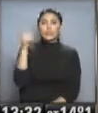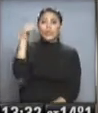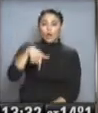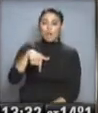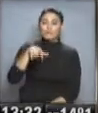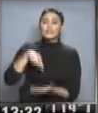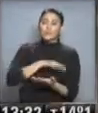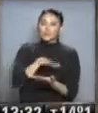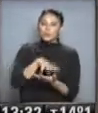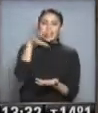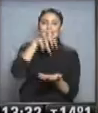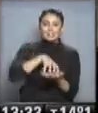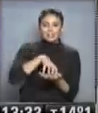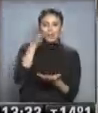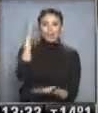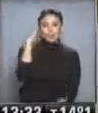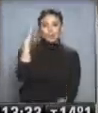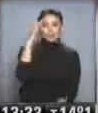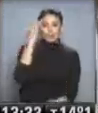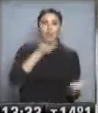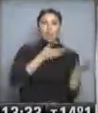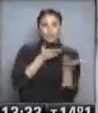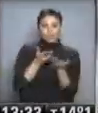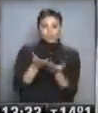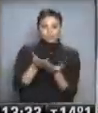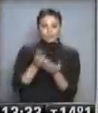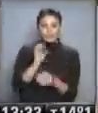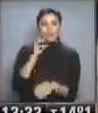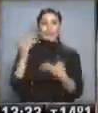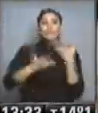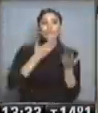en la ciudad de Buenos Aires, en el Centro Cultural de la Cooperación. Fuego Eterno.